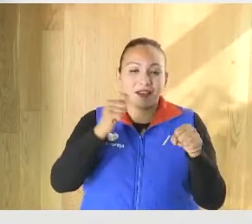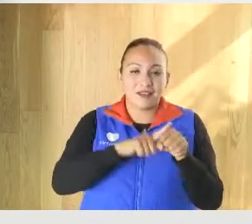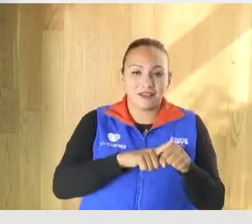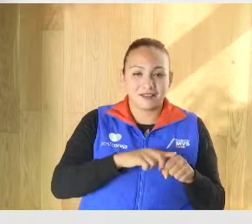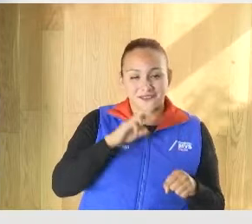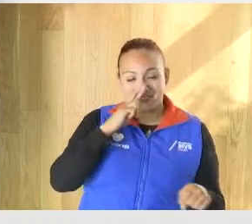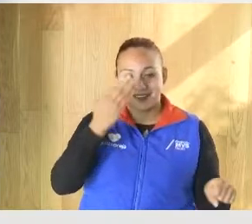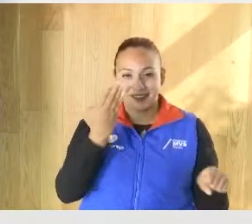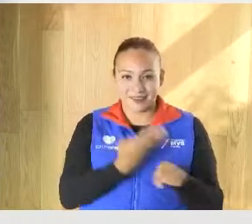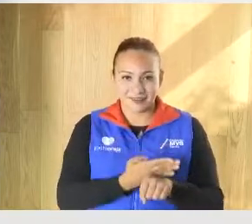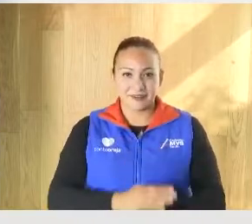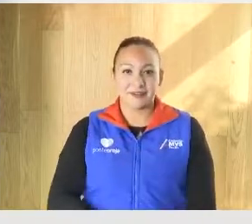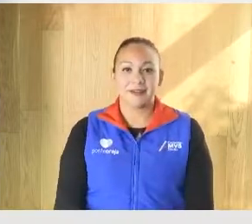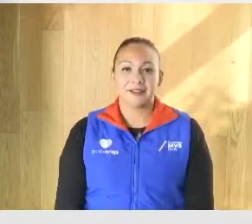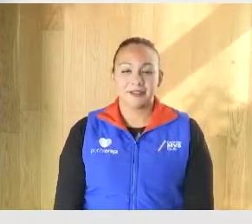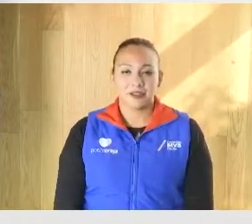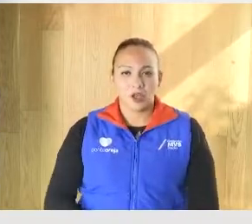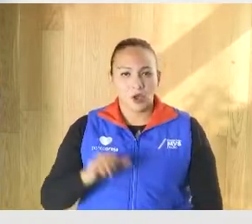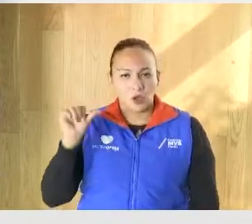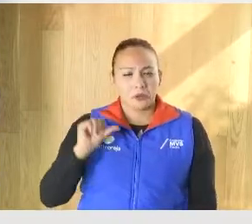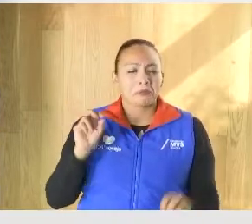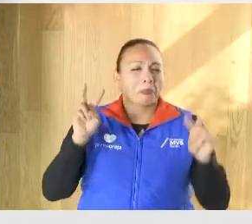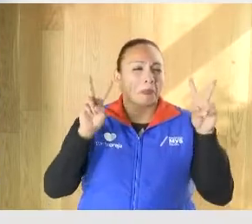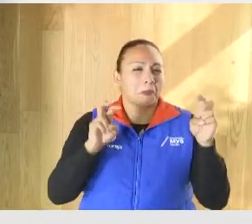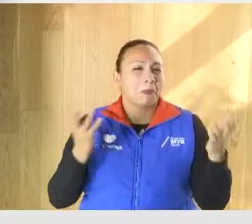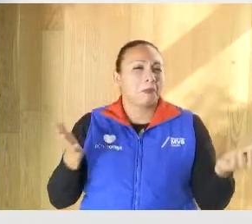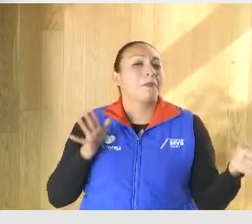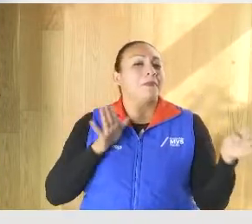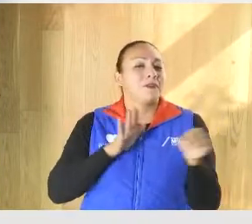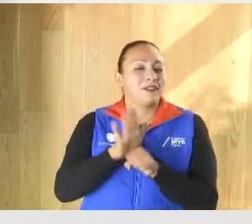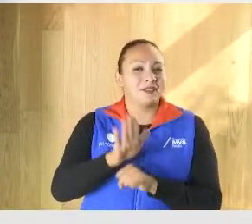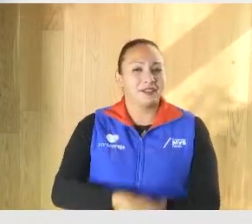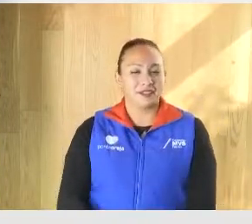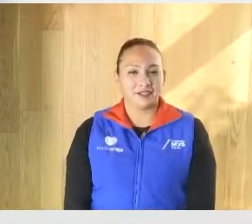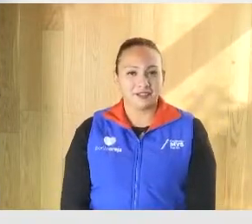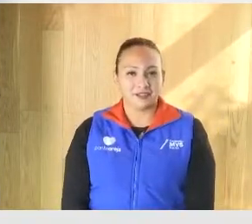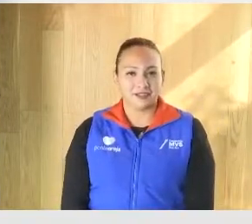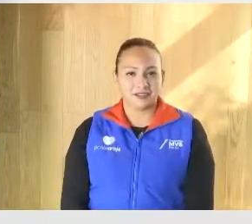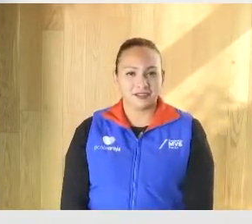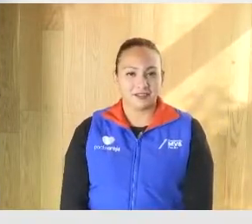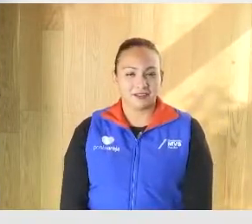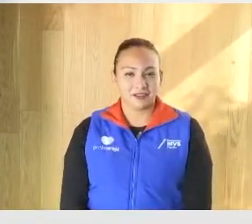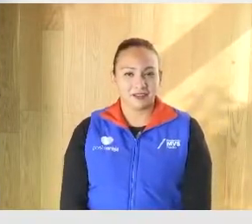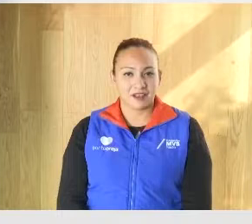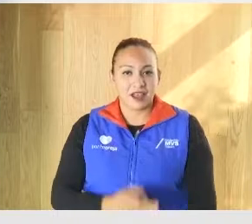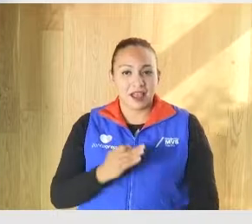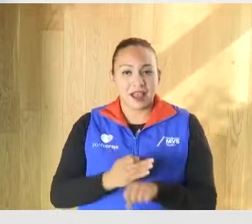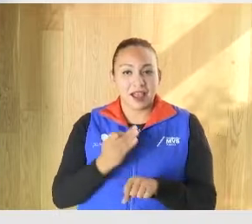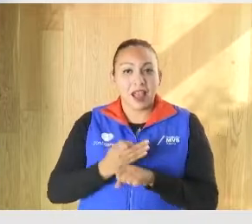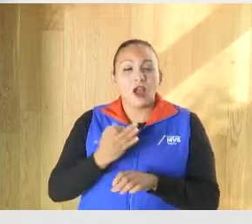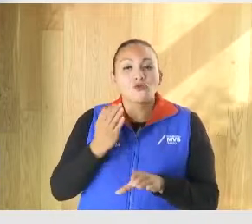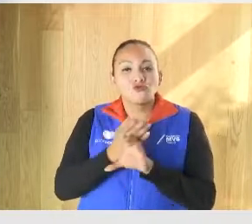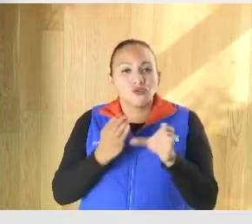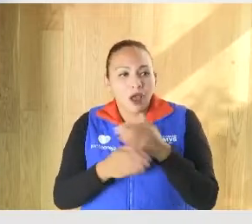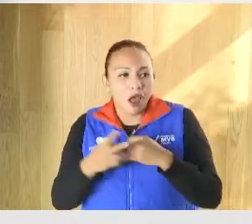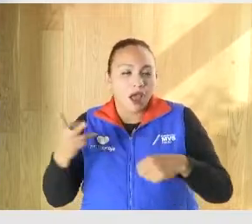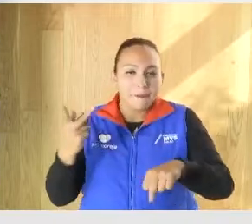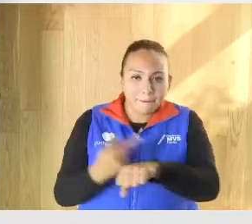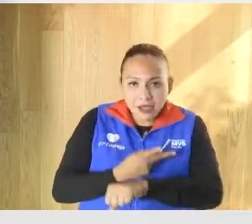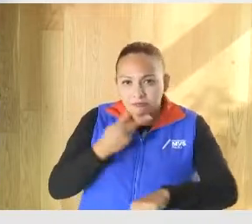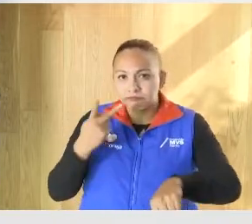responsables. Y bueno, pues hoy vamos a hablar sobre las tendencias en sostenibilidad, ¿no? Vamos a hacer esta